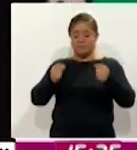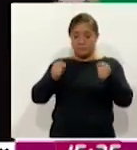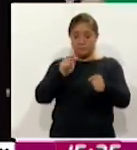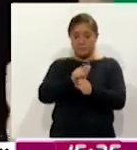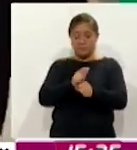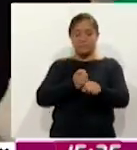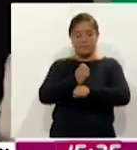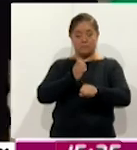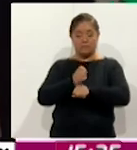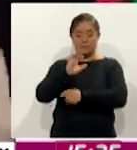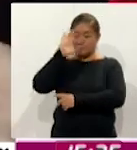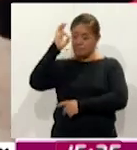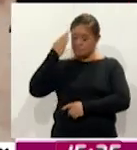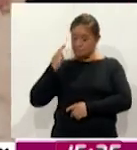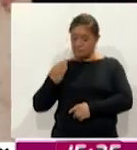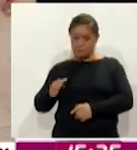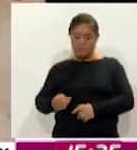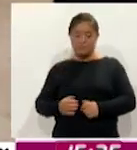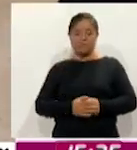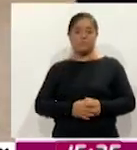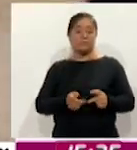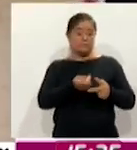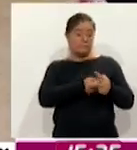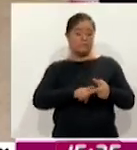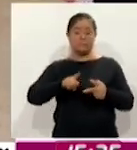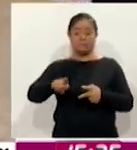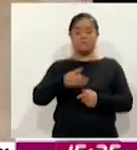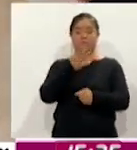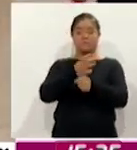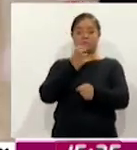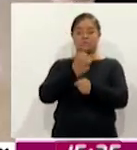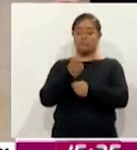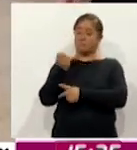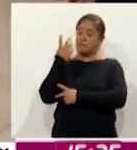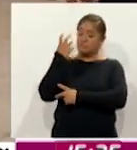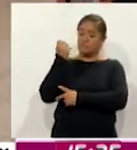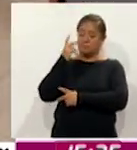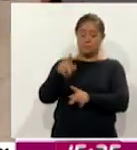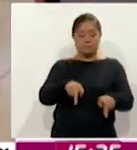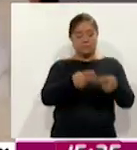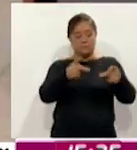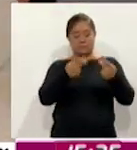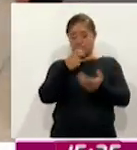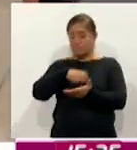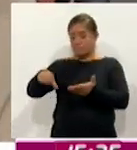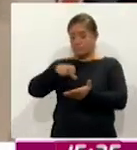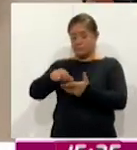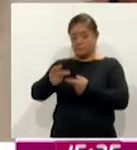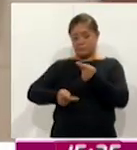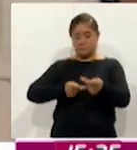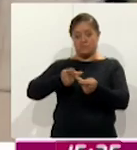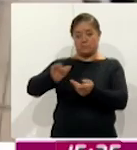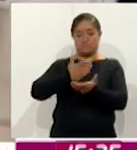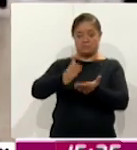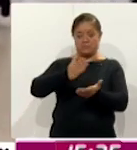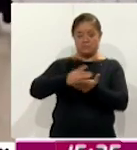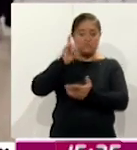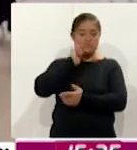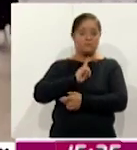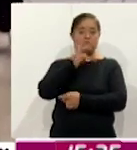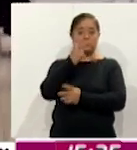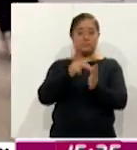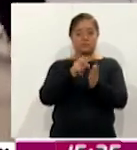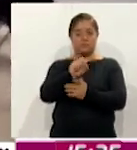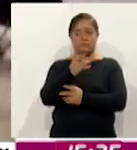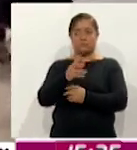Fernanda Espinosa de los Monteros Cuellar, inauguró la tercera edición del Foro de Proveeduría y Crédito Mujeres 2024, esto en